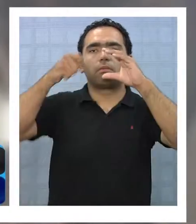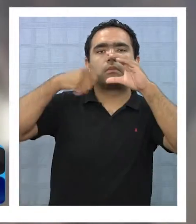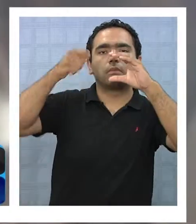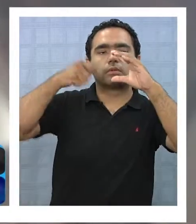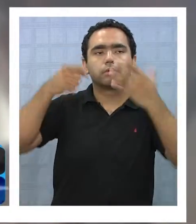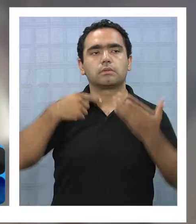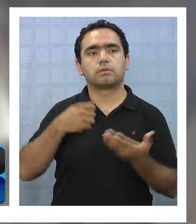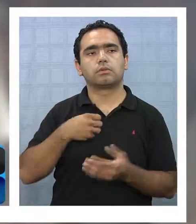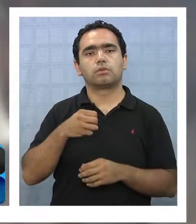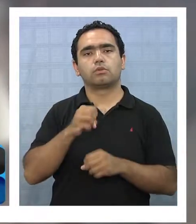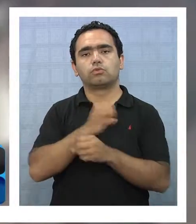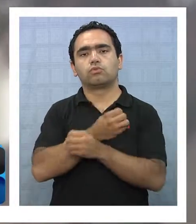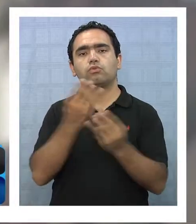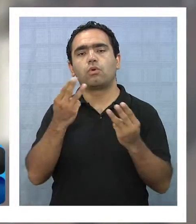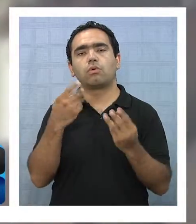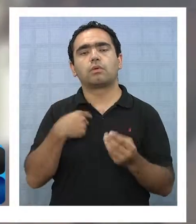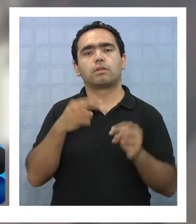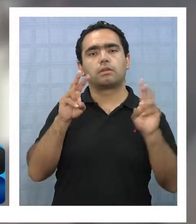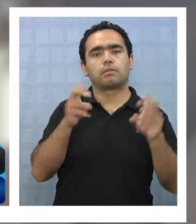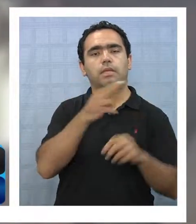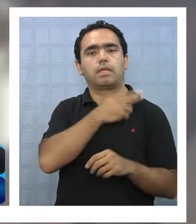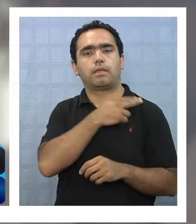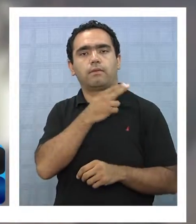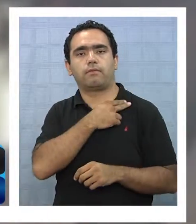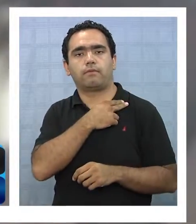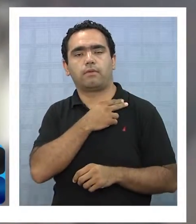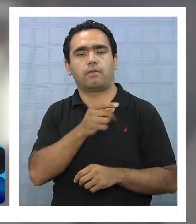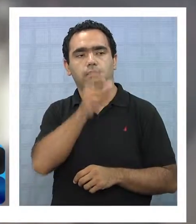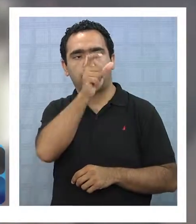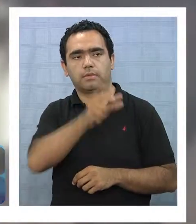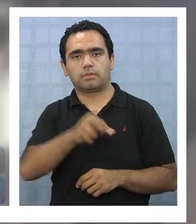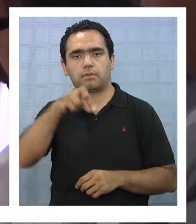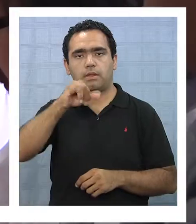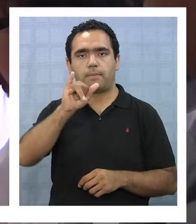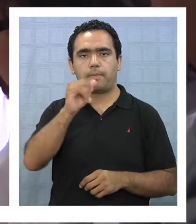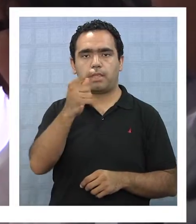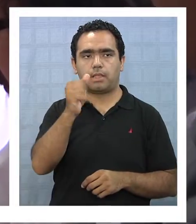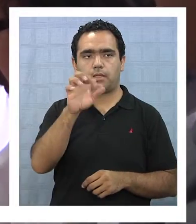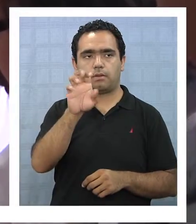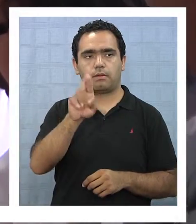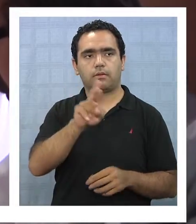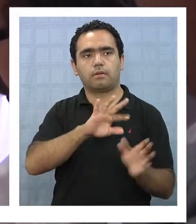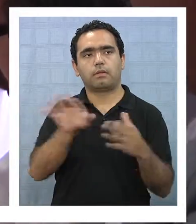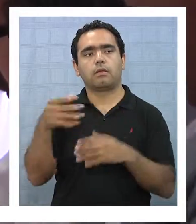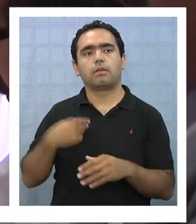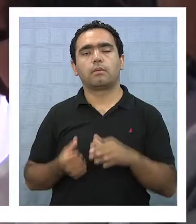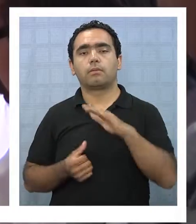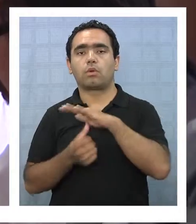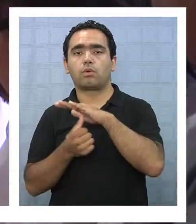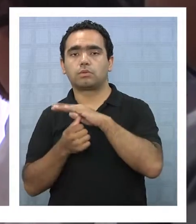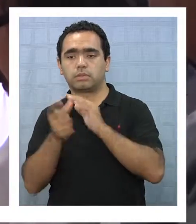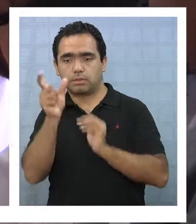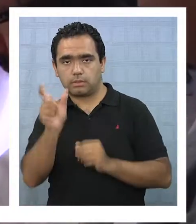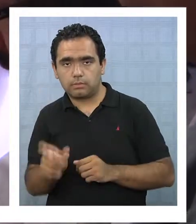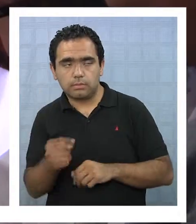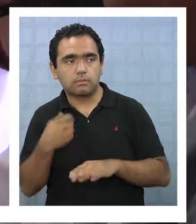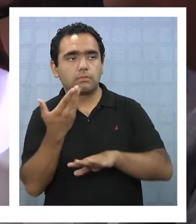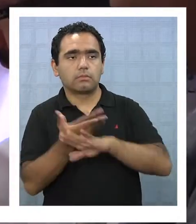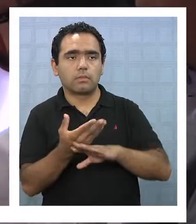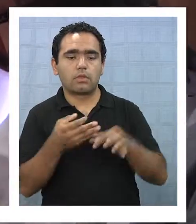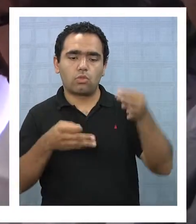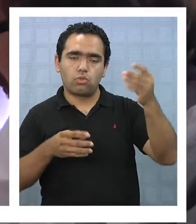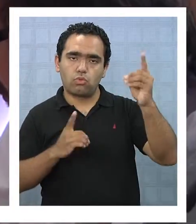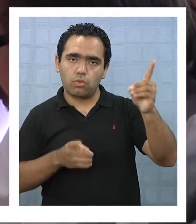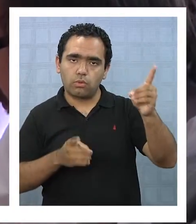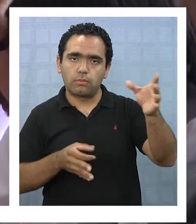el jefe del Departamento de Seguridad Ciudadana, Peter Toleo. Finalmente, el concejal solicitó formalmente